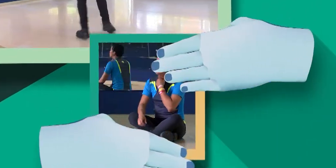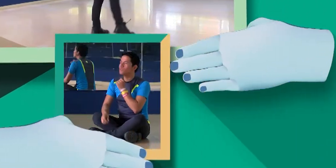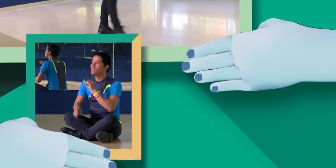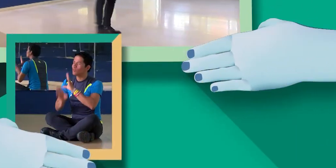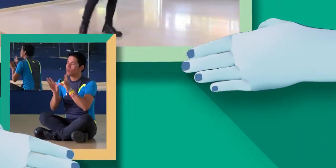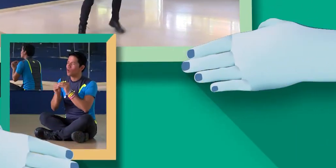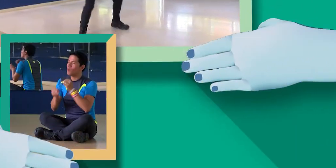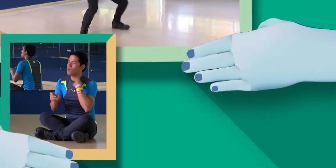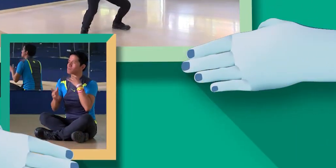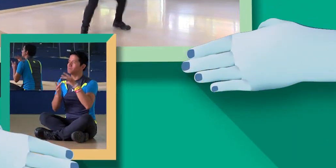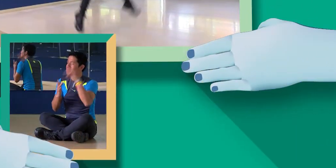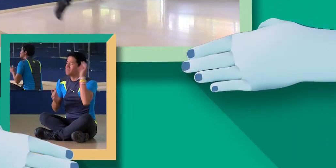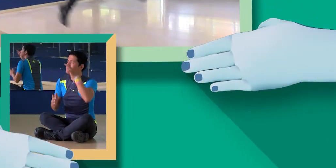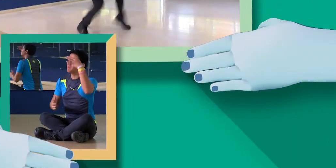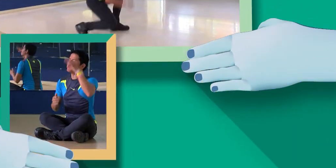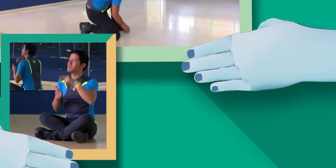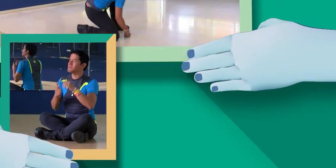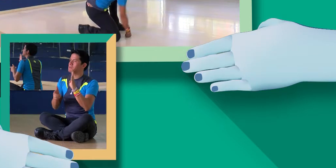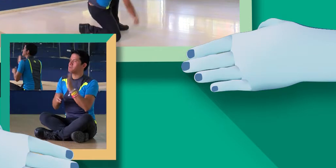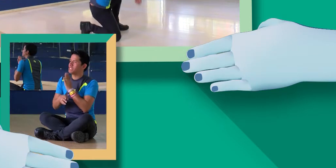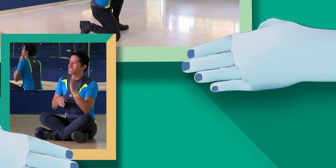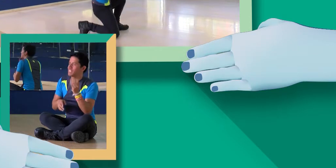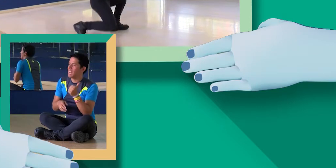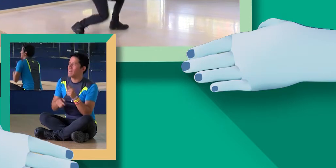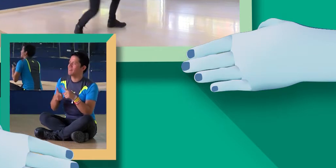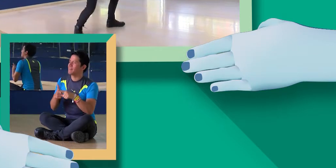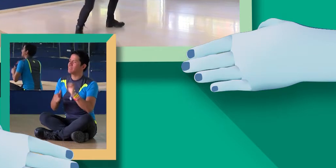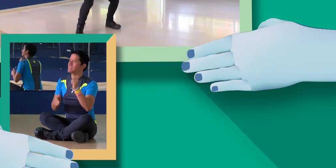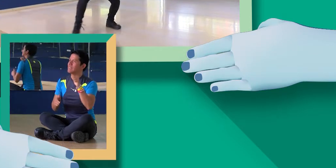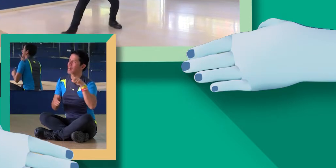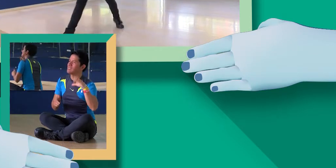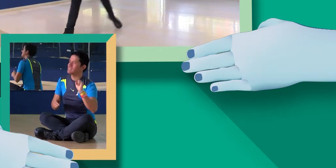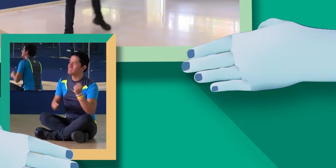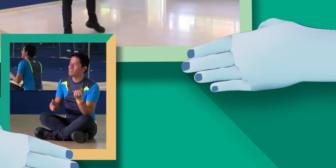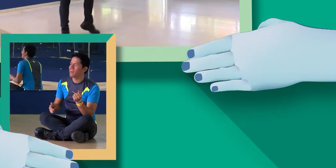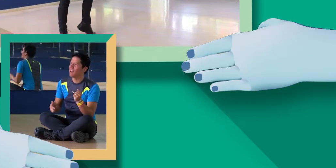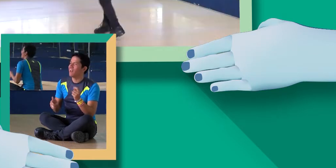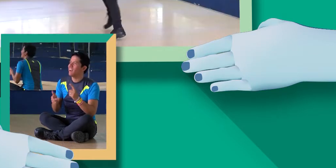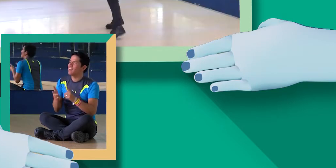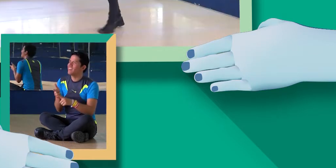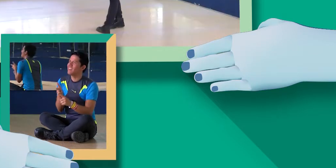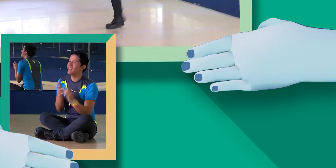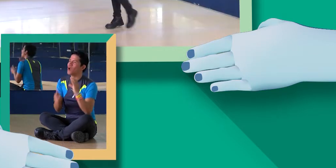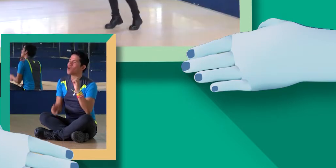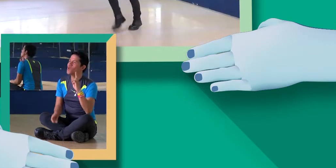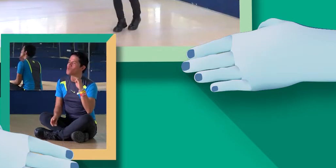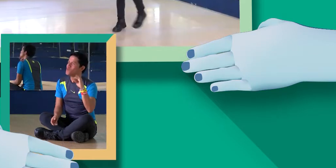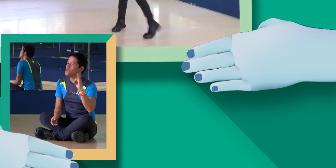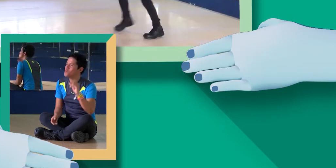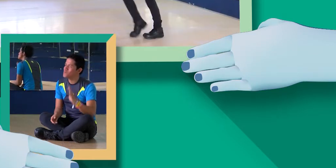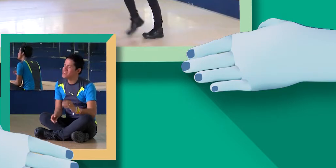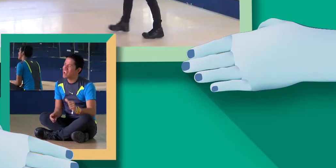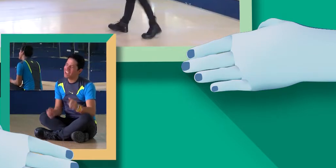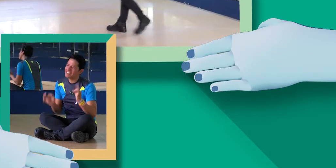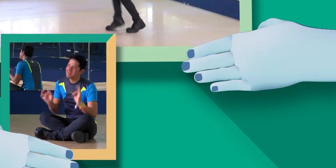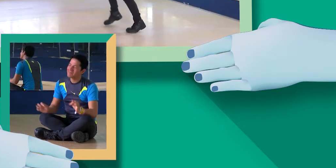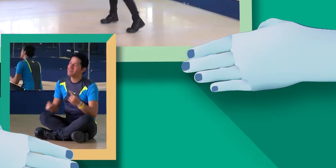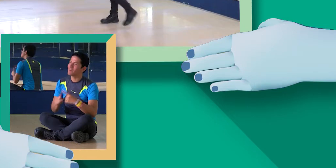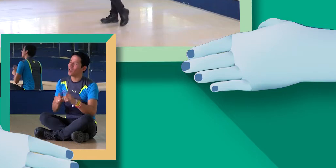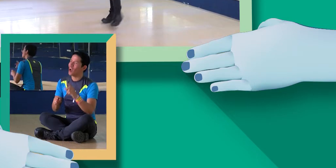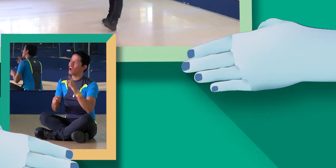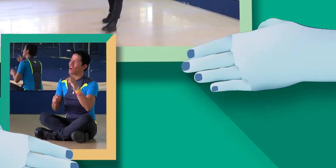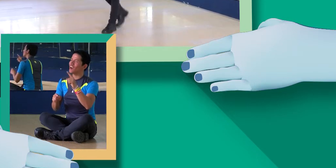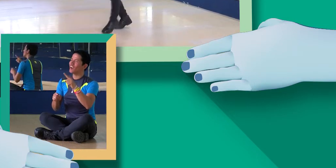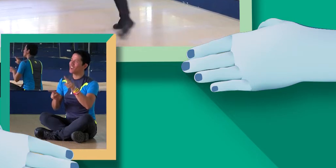Me gustan todos los ritmos, pero los que más resaltan diría yo que son la bachata, la salsa, puede ser... ¡Ah, sí!